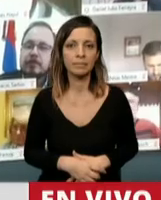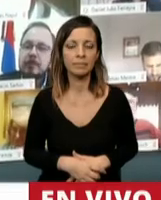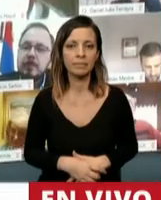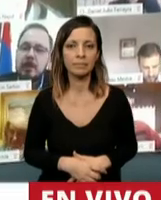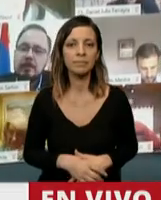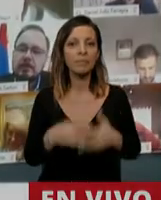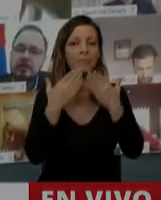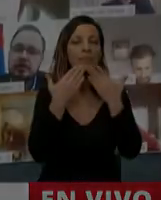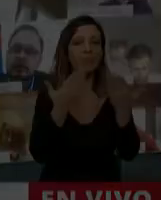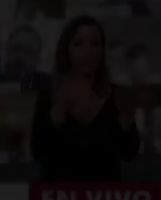Gracias, diputada.